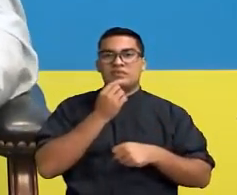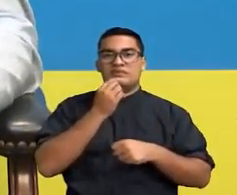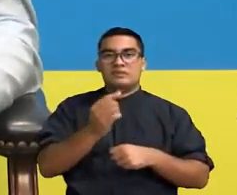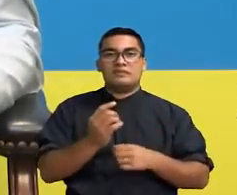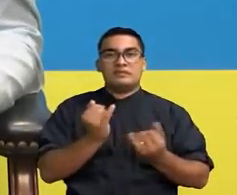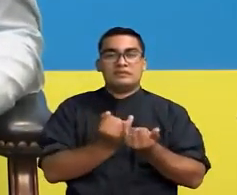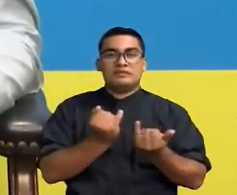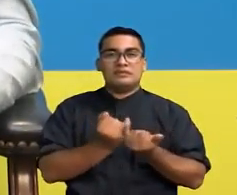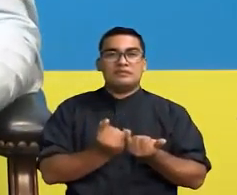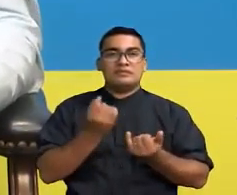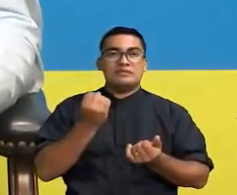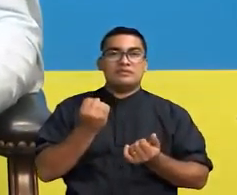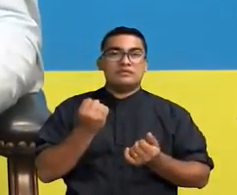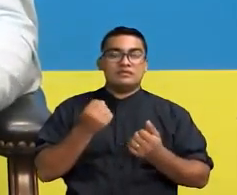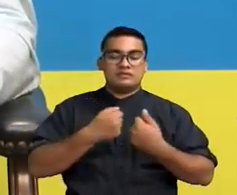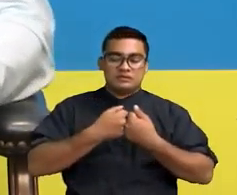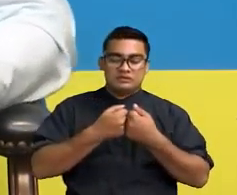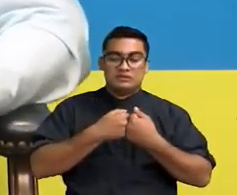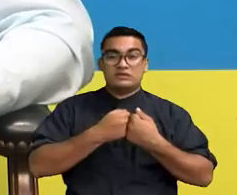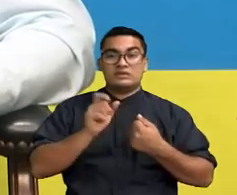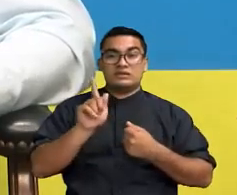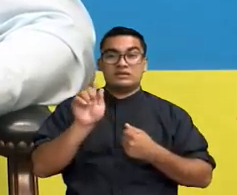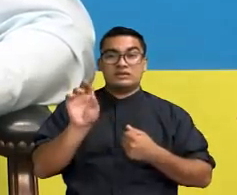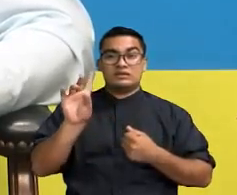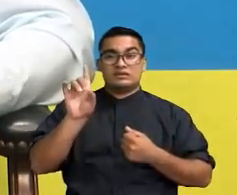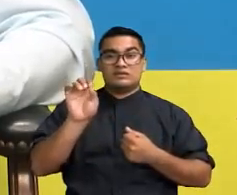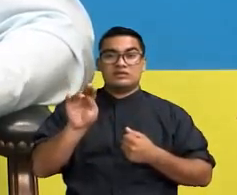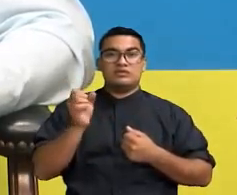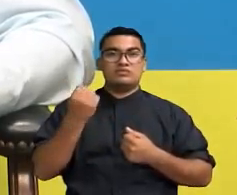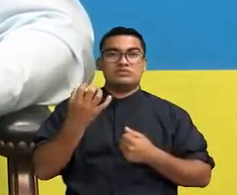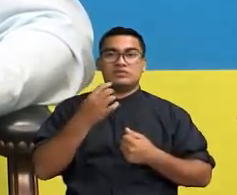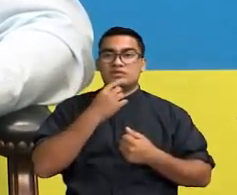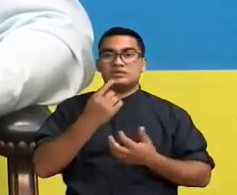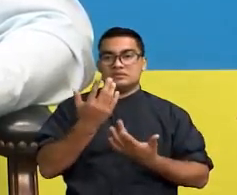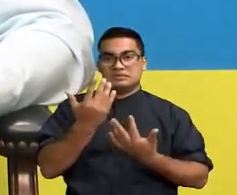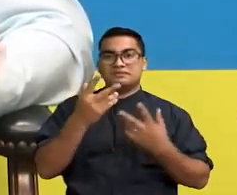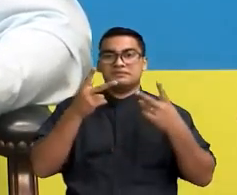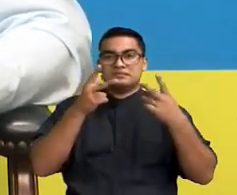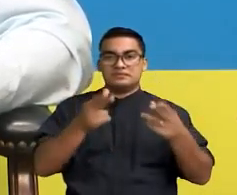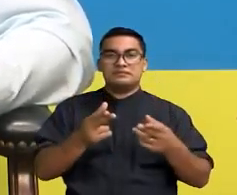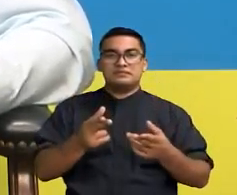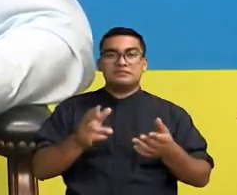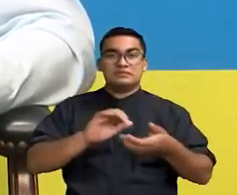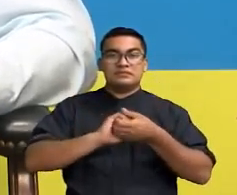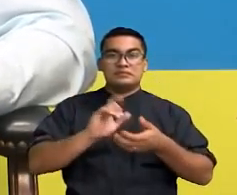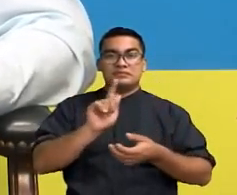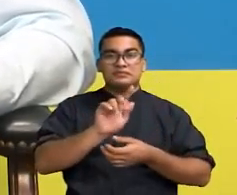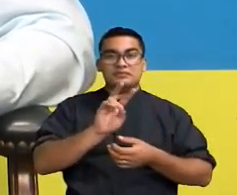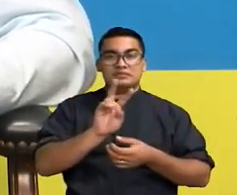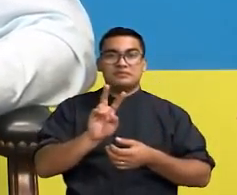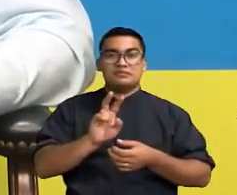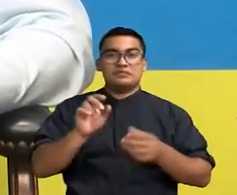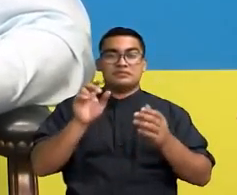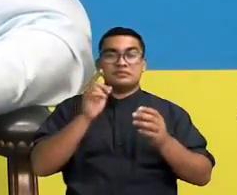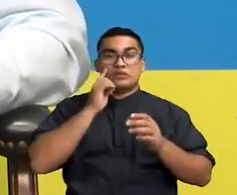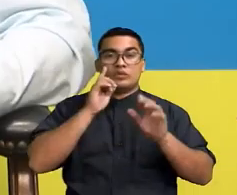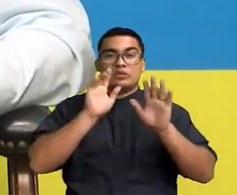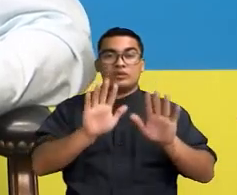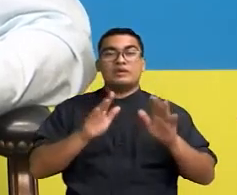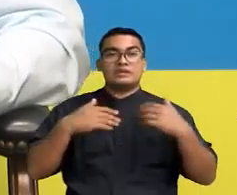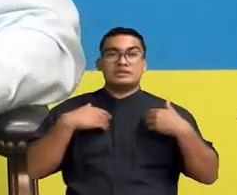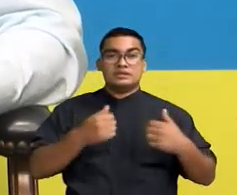estas inflamaciones de los tendones. Sí. Esto lo vamos a estar hablando cuando regresemos de la siguiente pausa, amigos televidentes. Este es Prevenir de Salud. Hoy